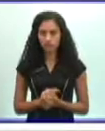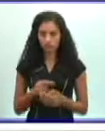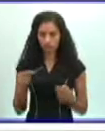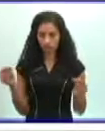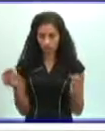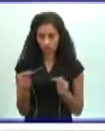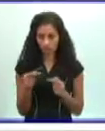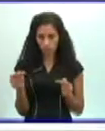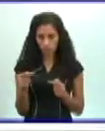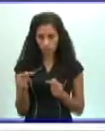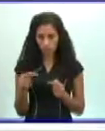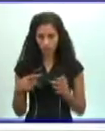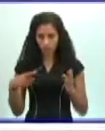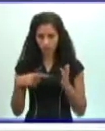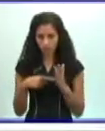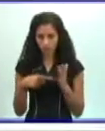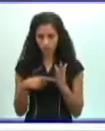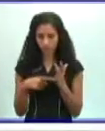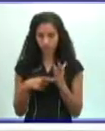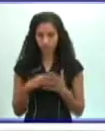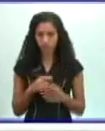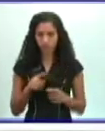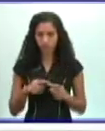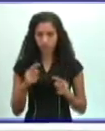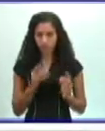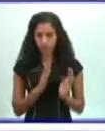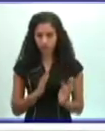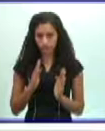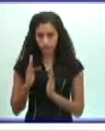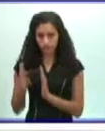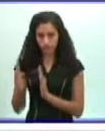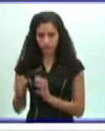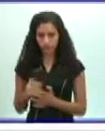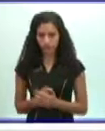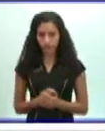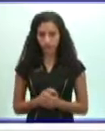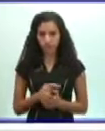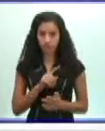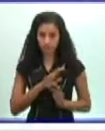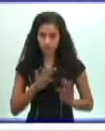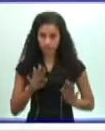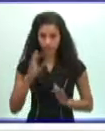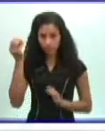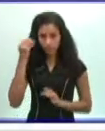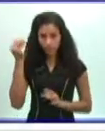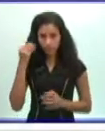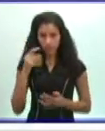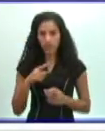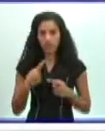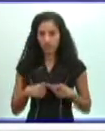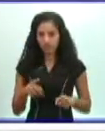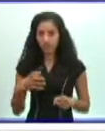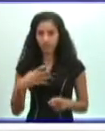Aplicamos las multiplicaciones por orden operacional que ya conoces, pues tenemos acá